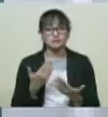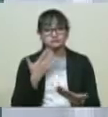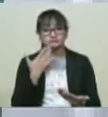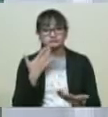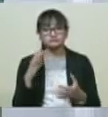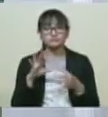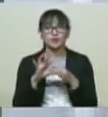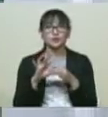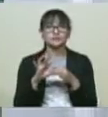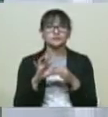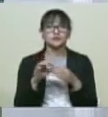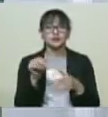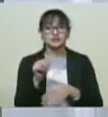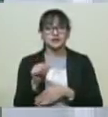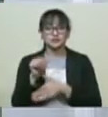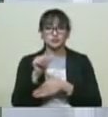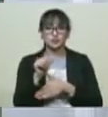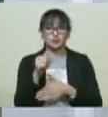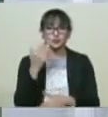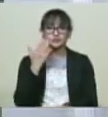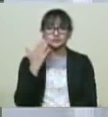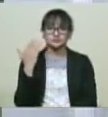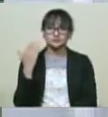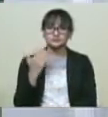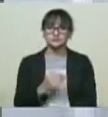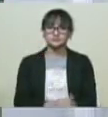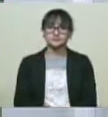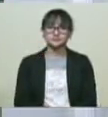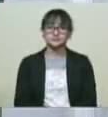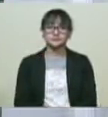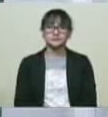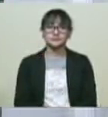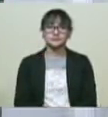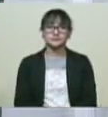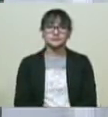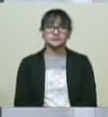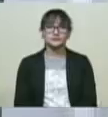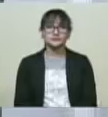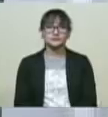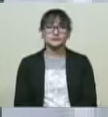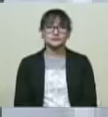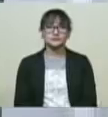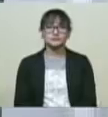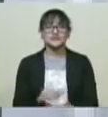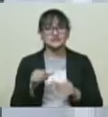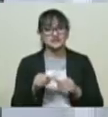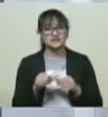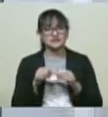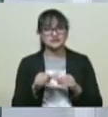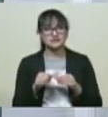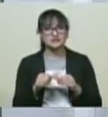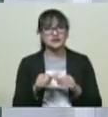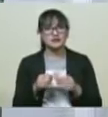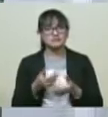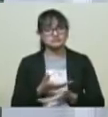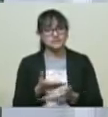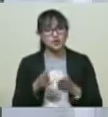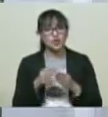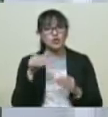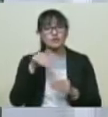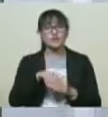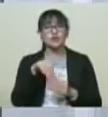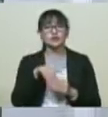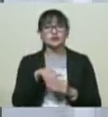y nos enlazamos con nuestro canal hermano telesur porque eso se sigue desarrollando se va a someter a toda la votación